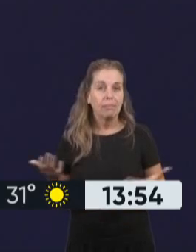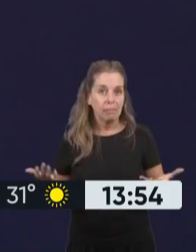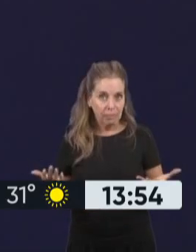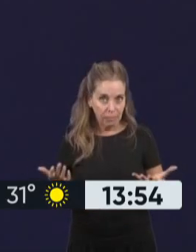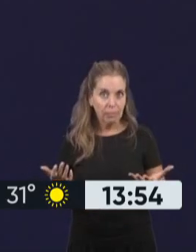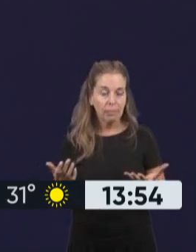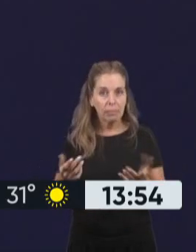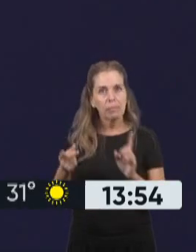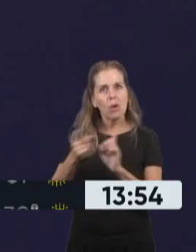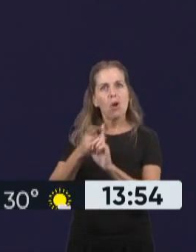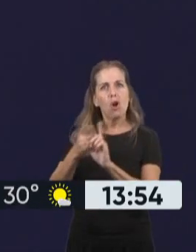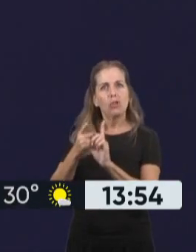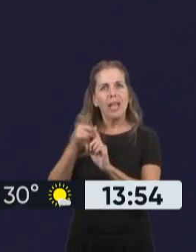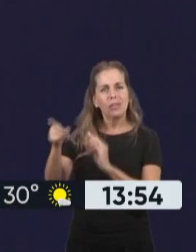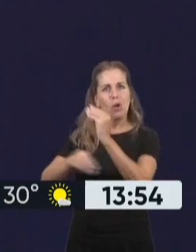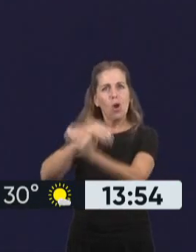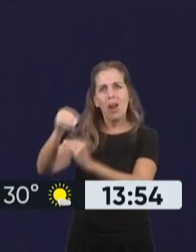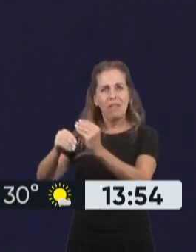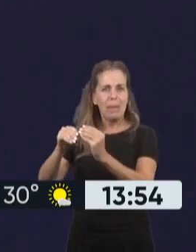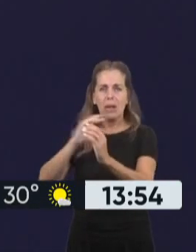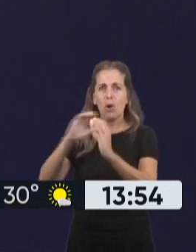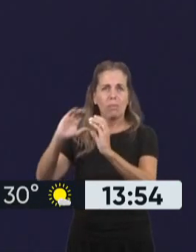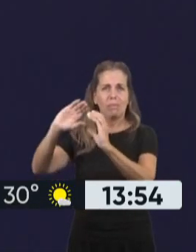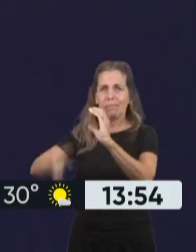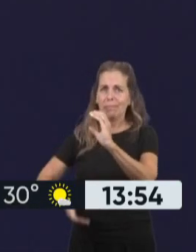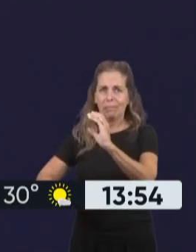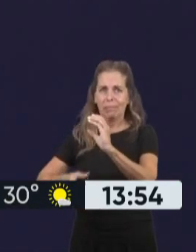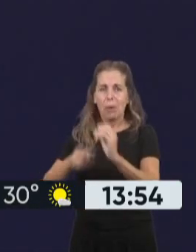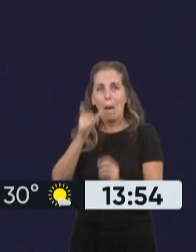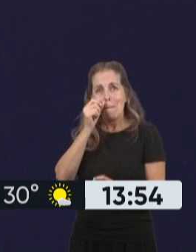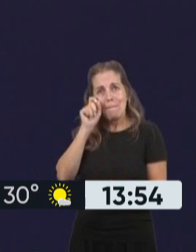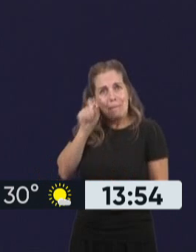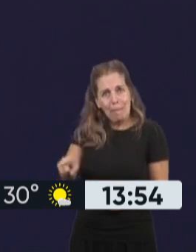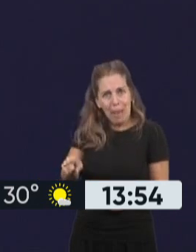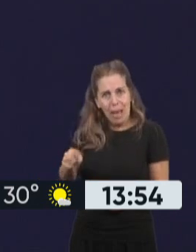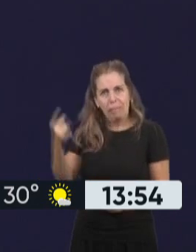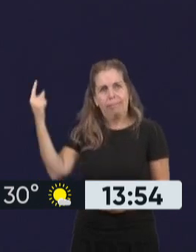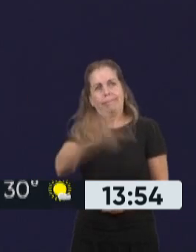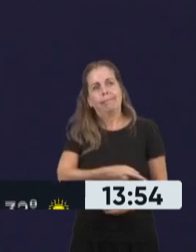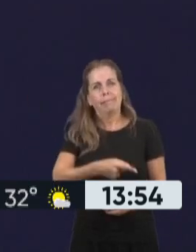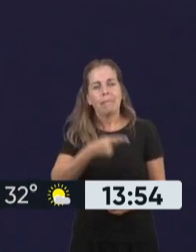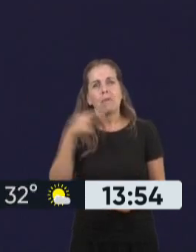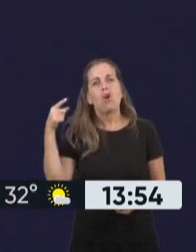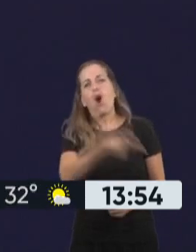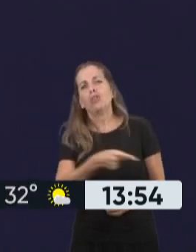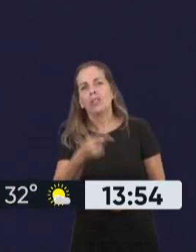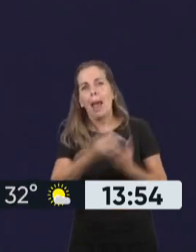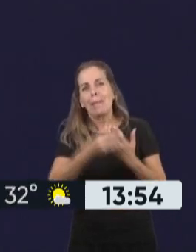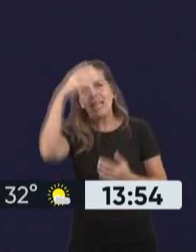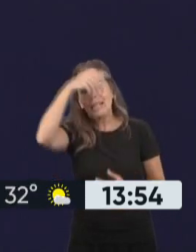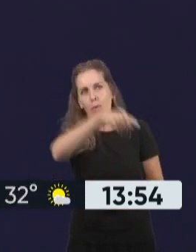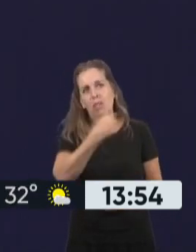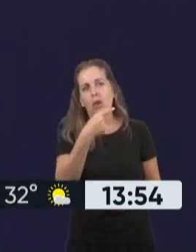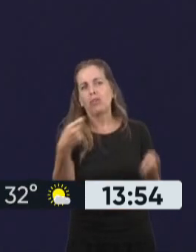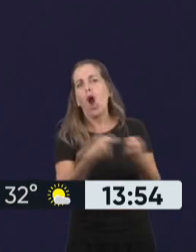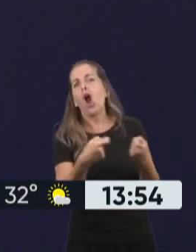diálogo con la familia quedó roto cuando el padre le acusó a la ministra de ser cómplice,